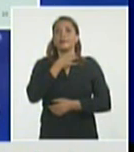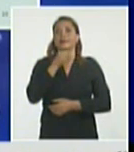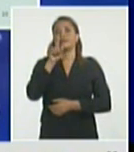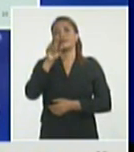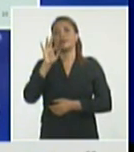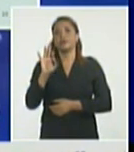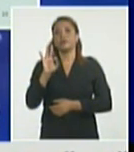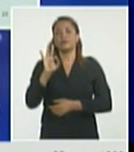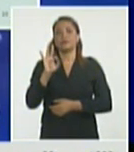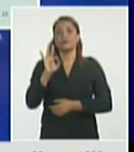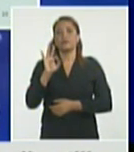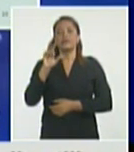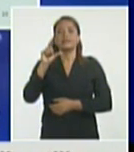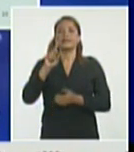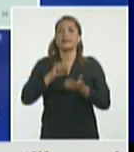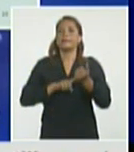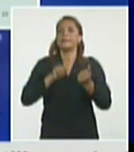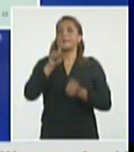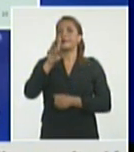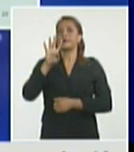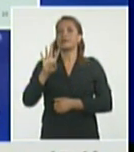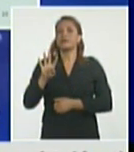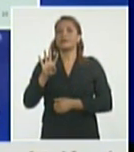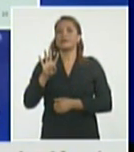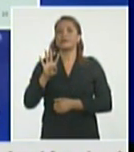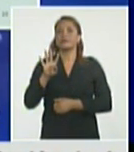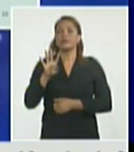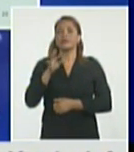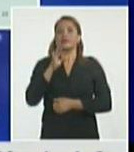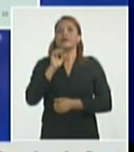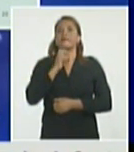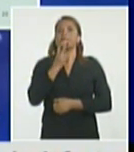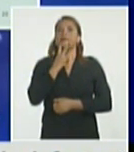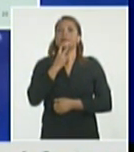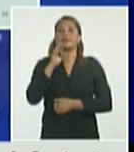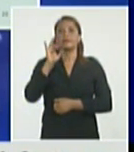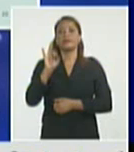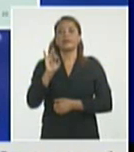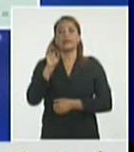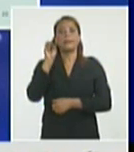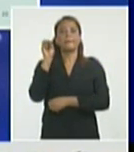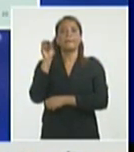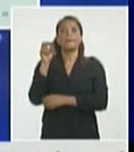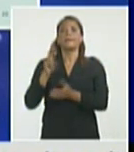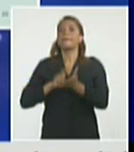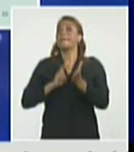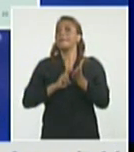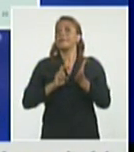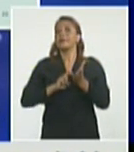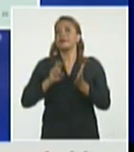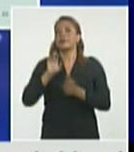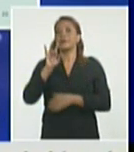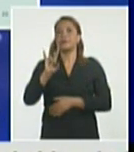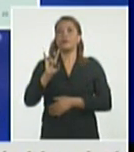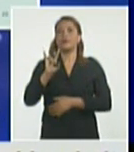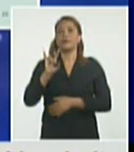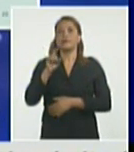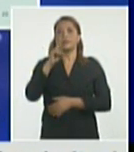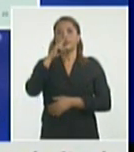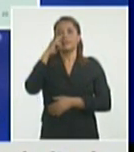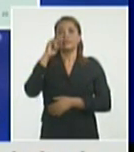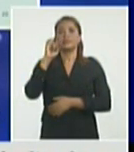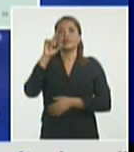18, Céspedes 14, Vertiente 7, Minas 9, Sierra de Cubitas y Najasa con 4 cada